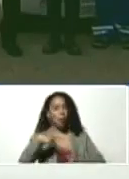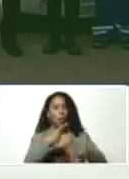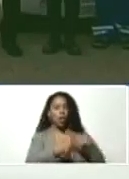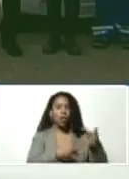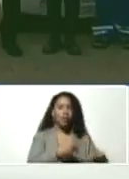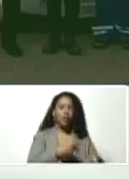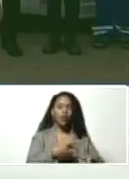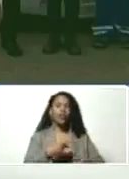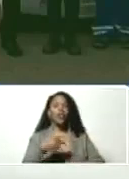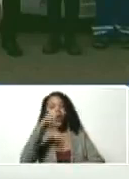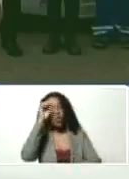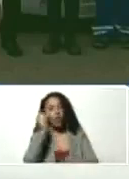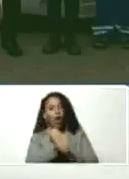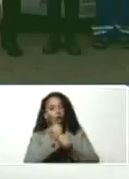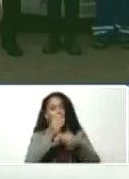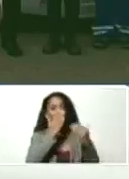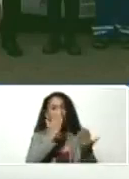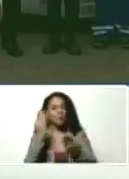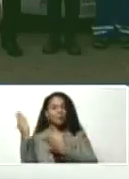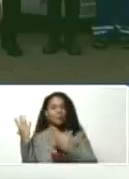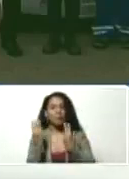trabajadores! ¡Adelante, compañero!